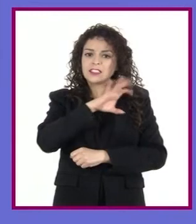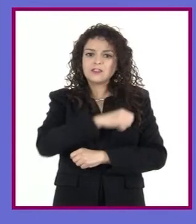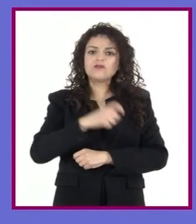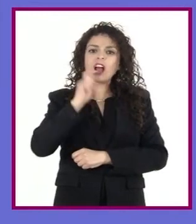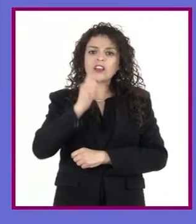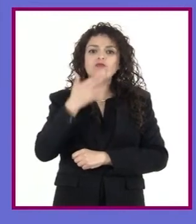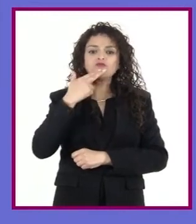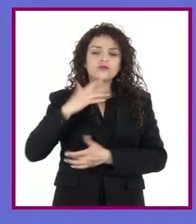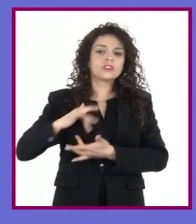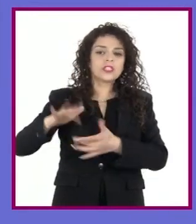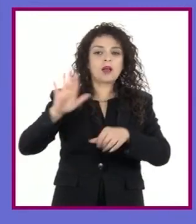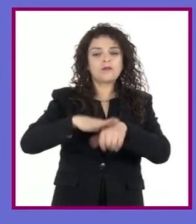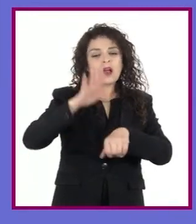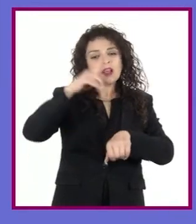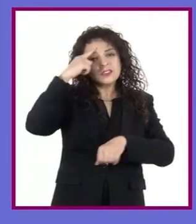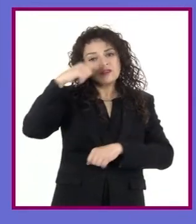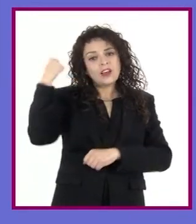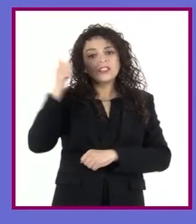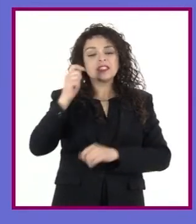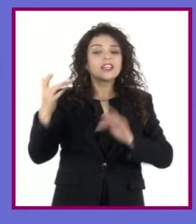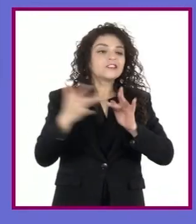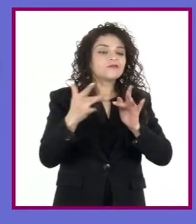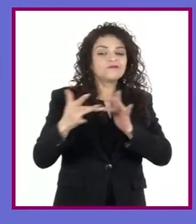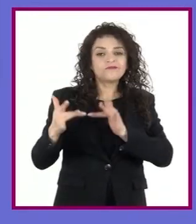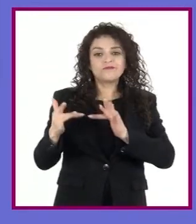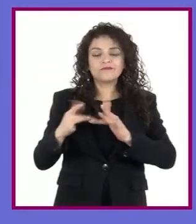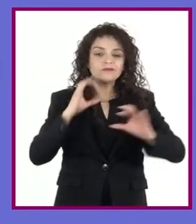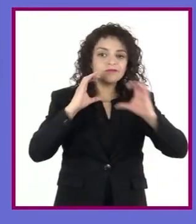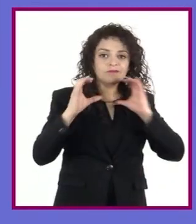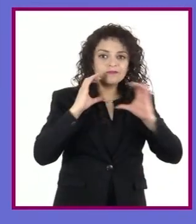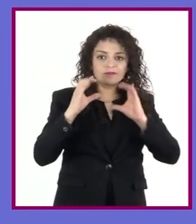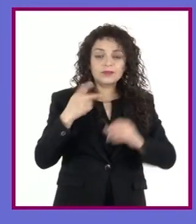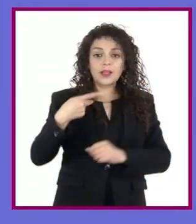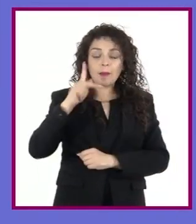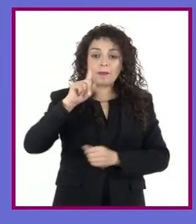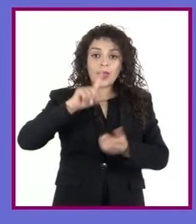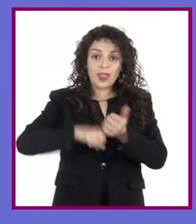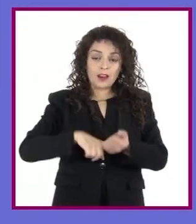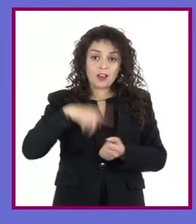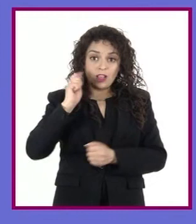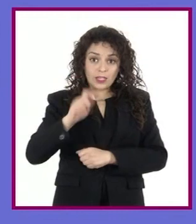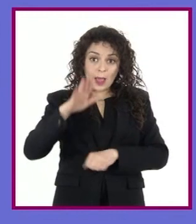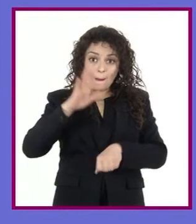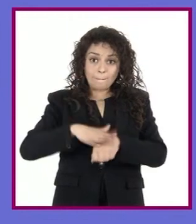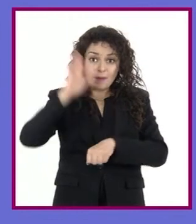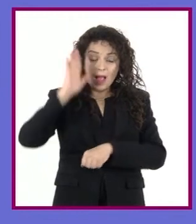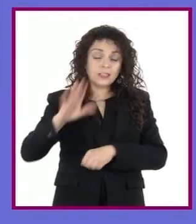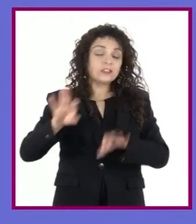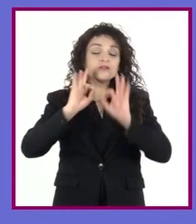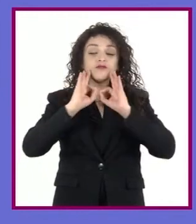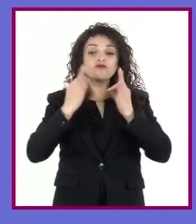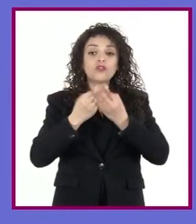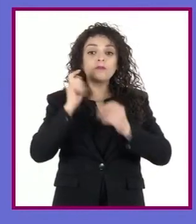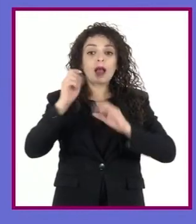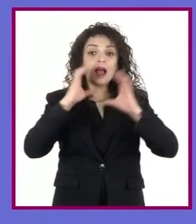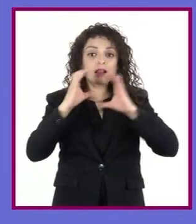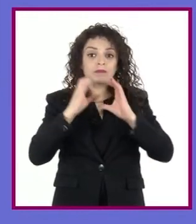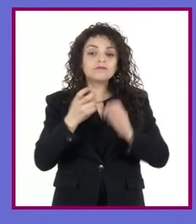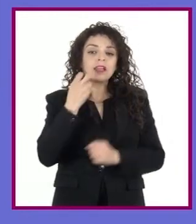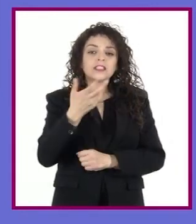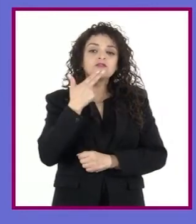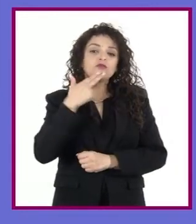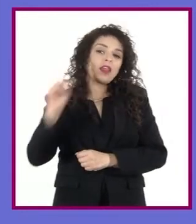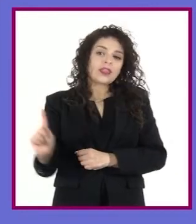porque es más fácil, pero también porque vienen de una generación en la que la mayoría de las comunicaciones se hacen por estas